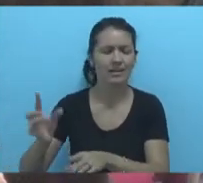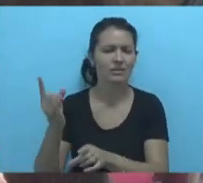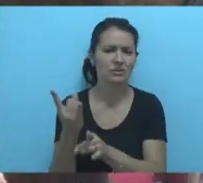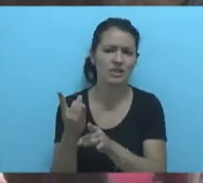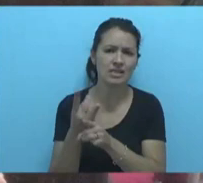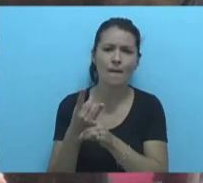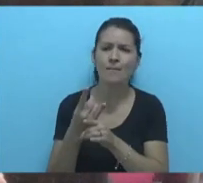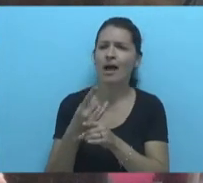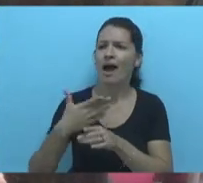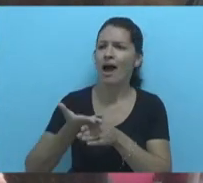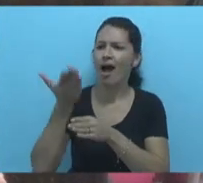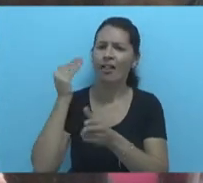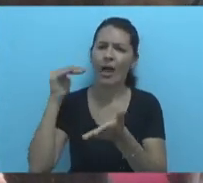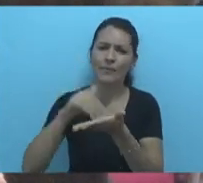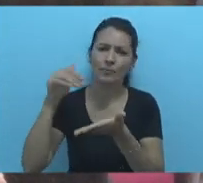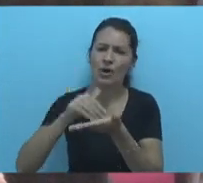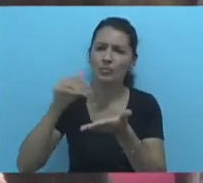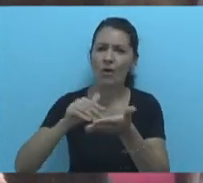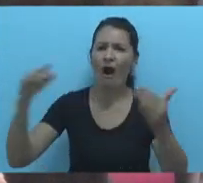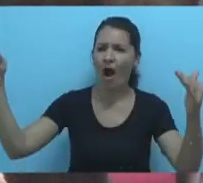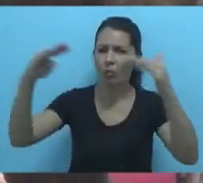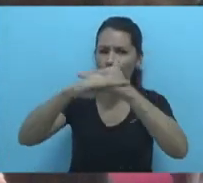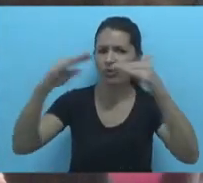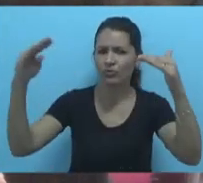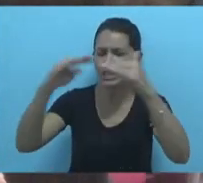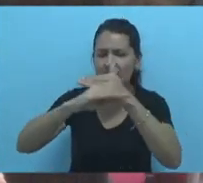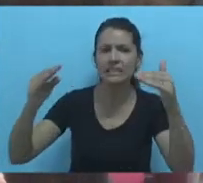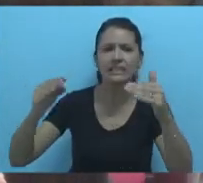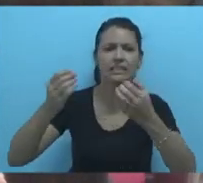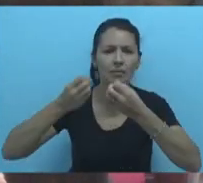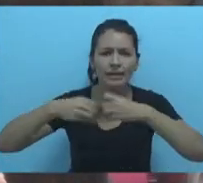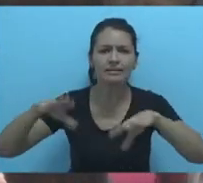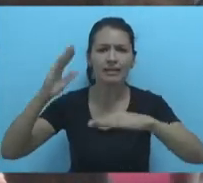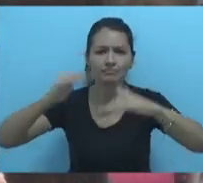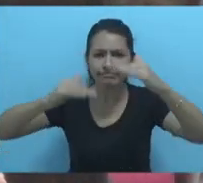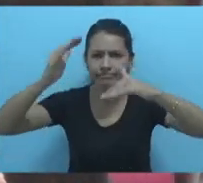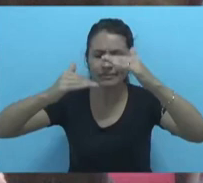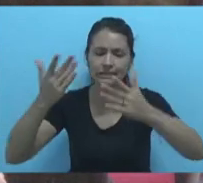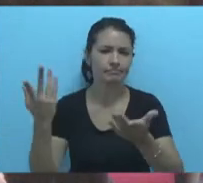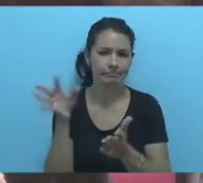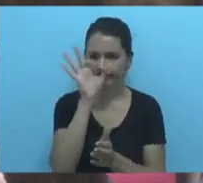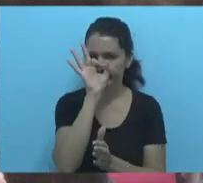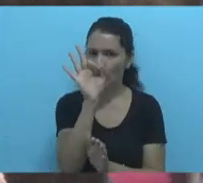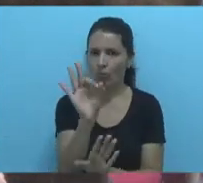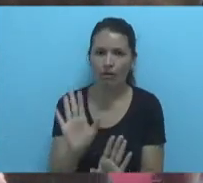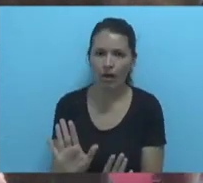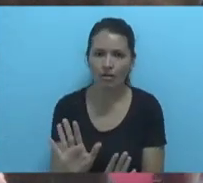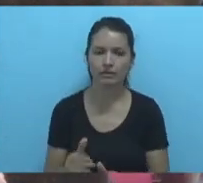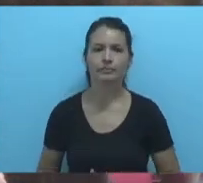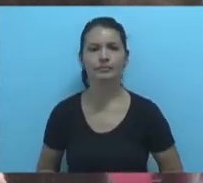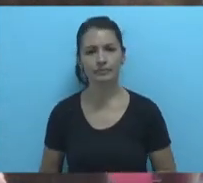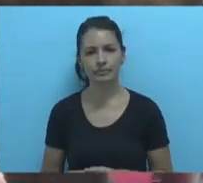autovía, y lamentablemente en ningún momento se llevó adelante. Lo que